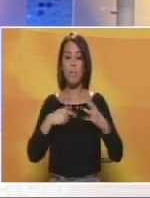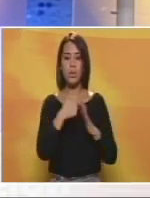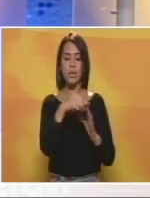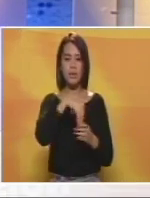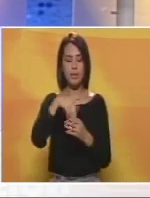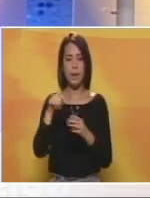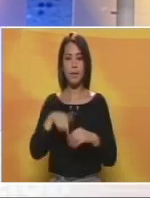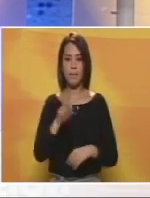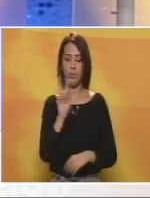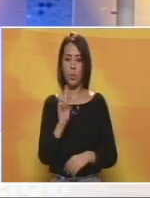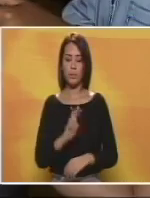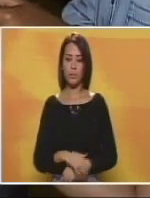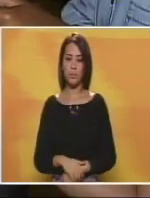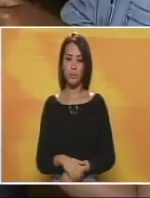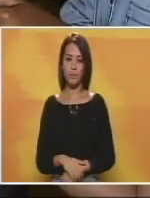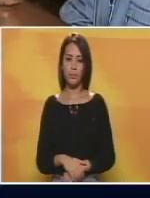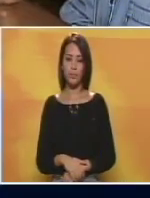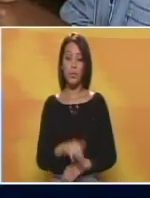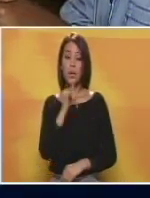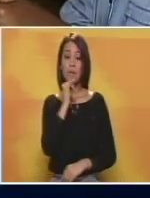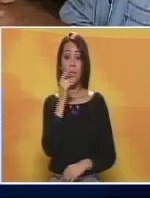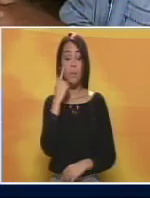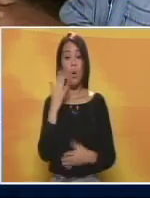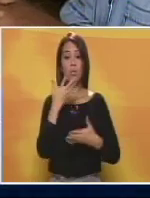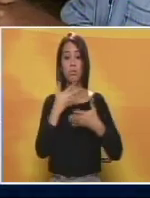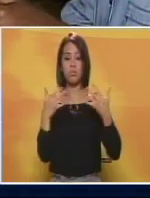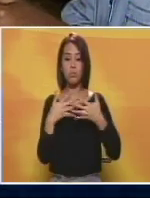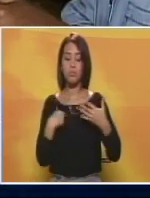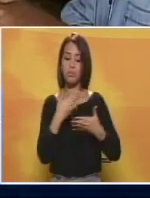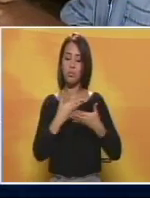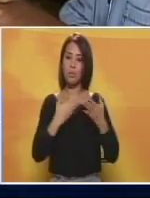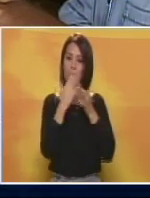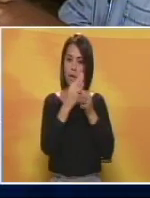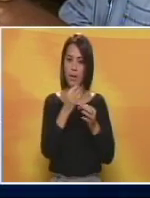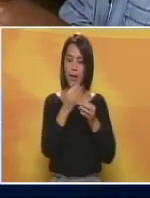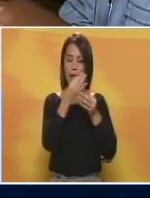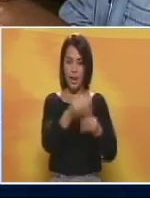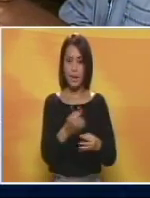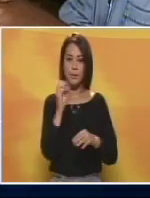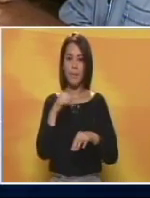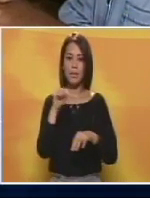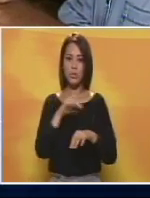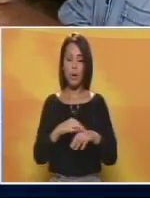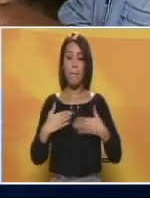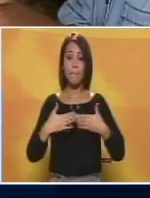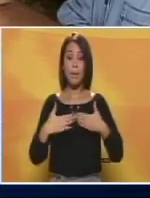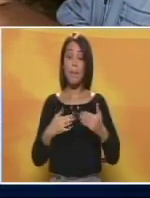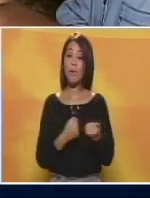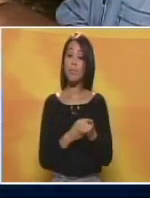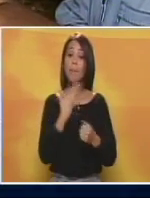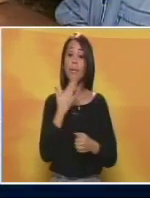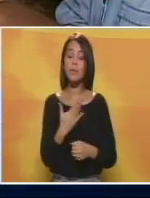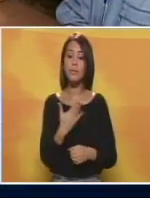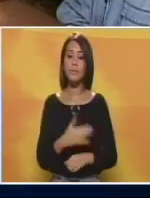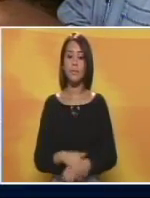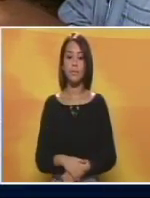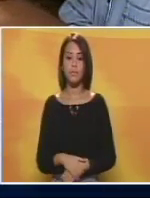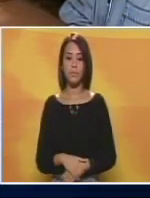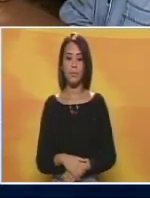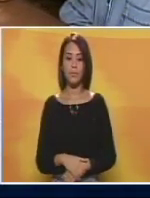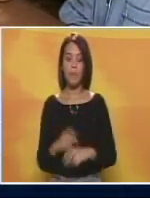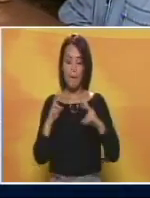electorales en Venezuela. Barbosa informó que envió una carta a la Asamblea Nacional de Panamá solicitando apoyo para